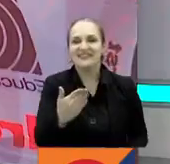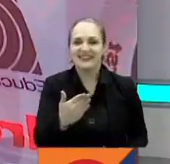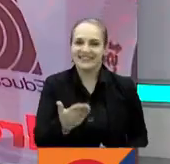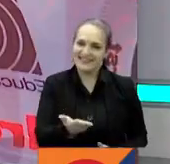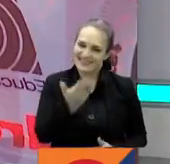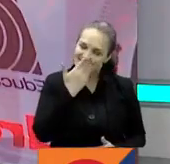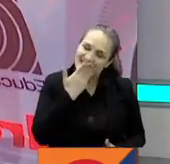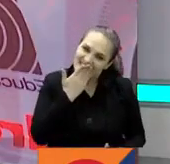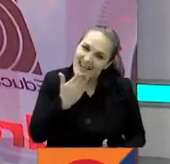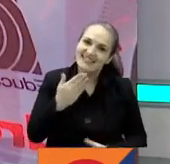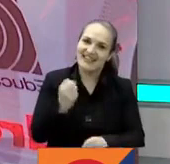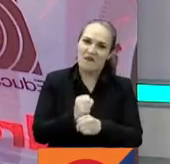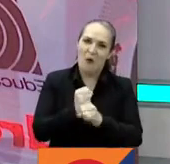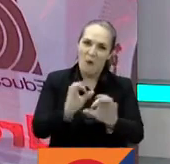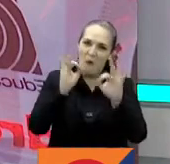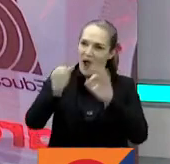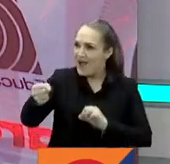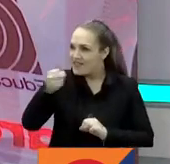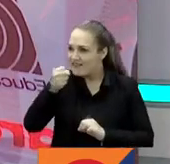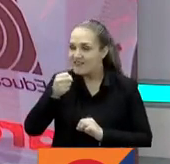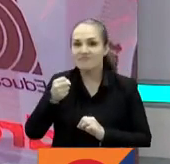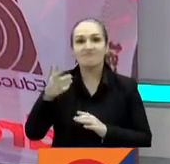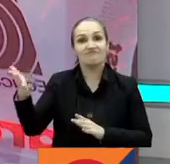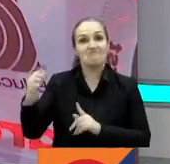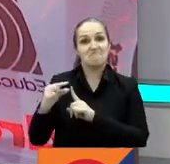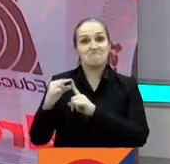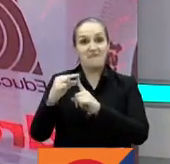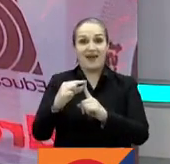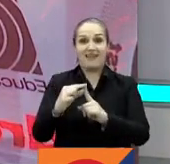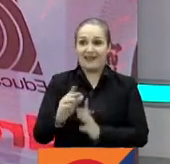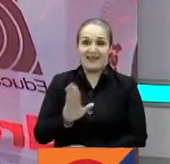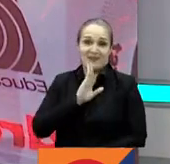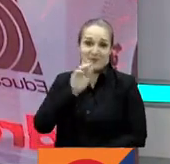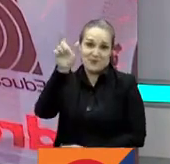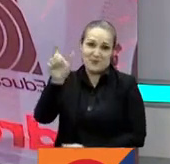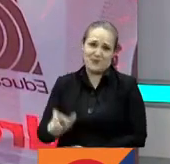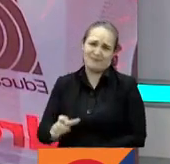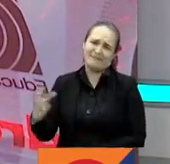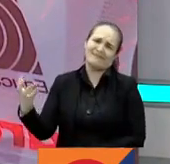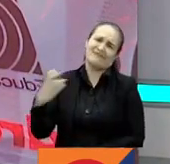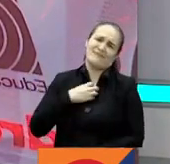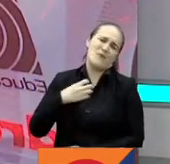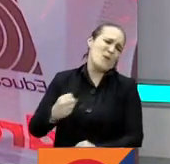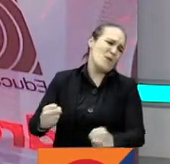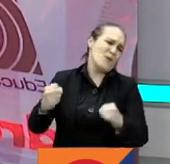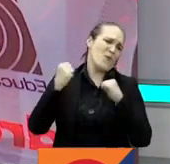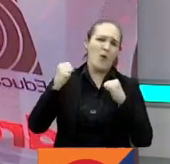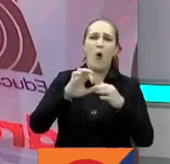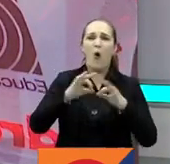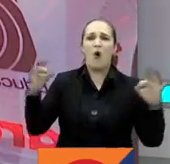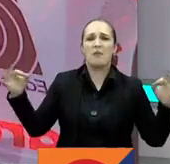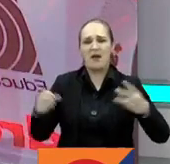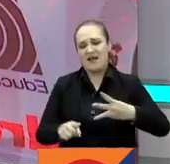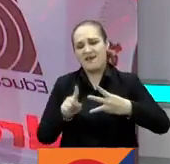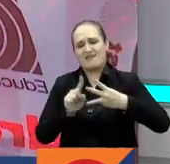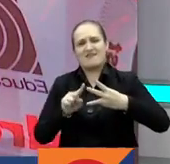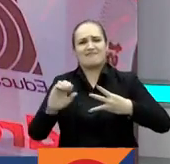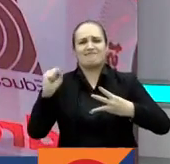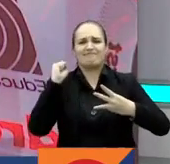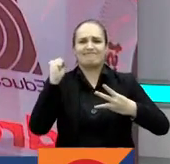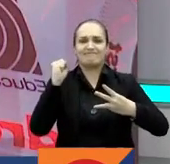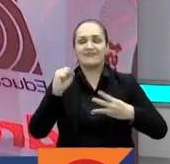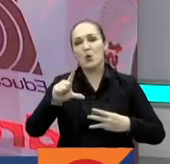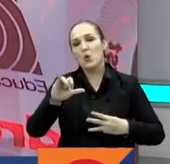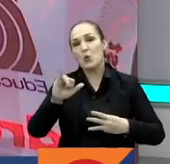Julio. Excelente trabajo. Y así cerramos con la palabra justamente de sí, el campeón olímpico, el medallista de plata que tenemos, como es Luis